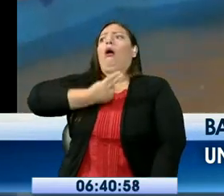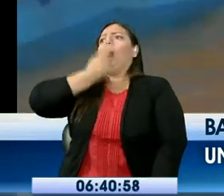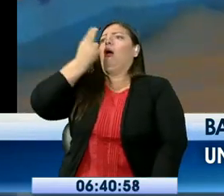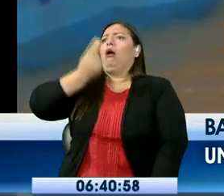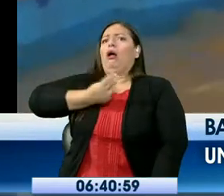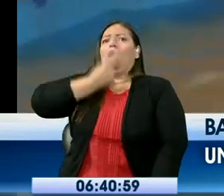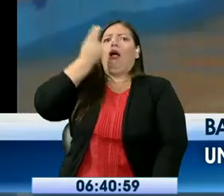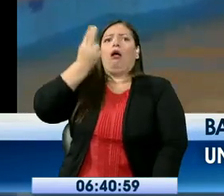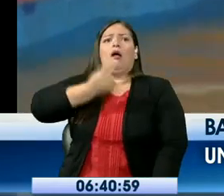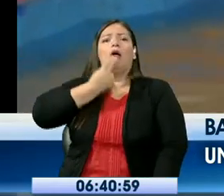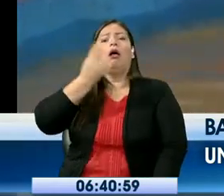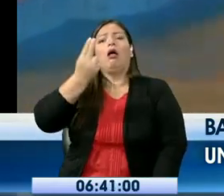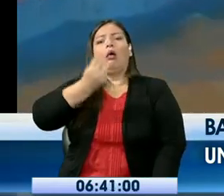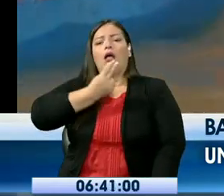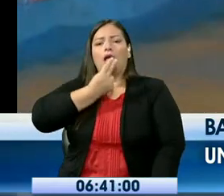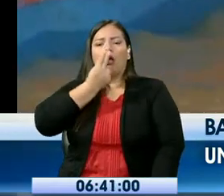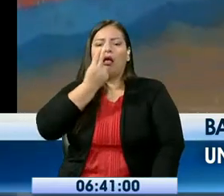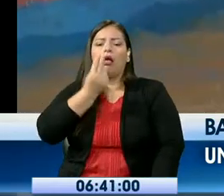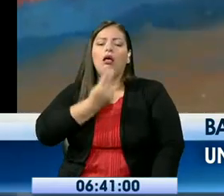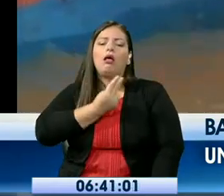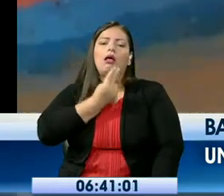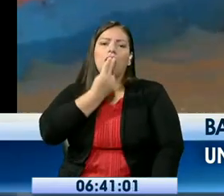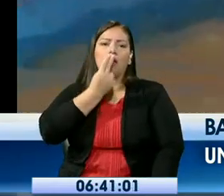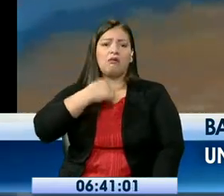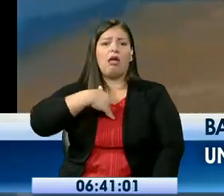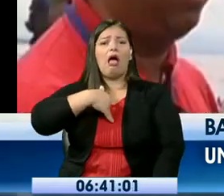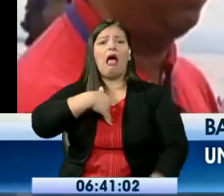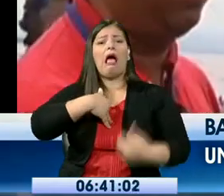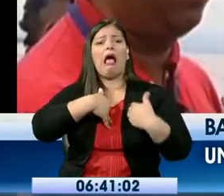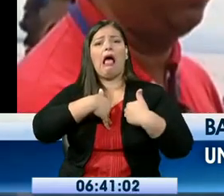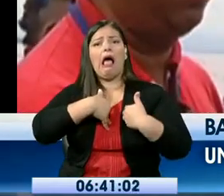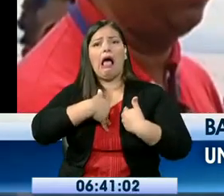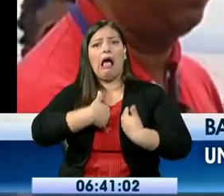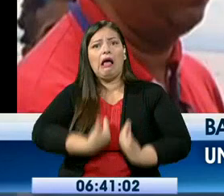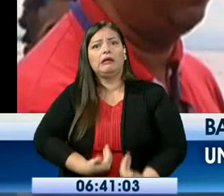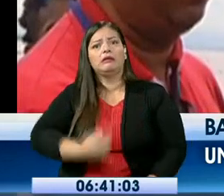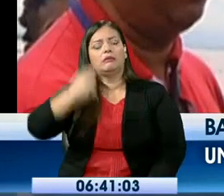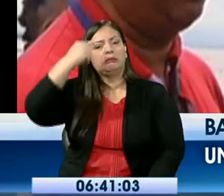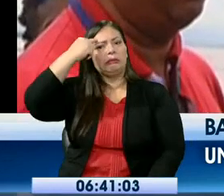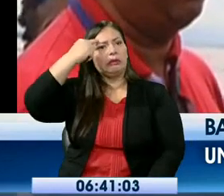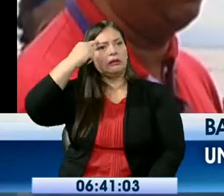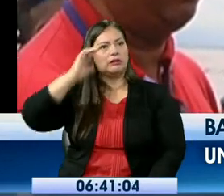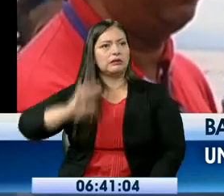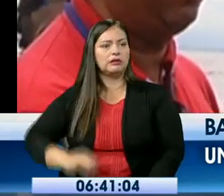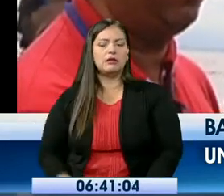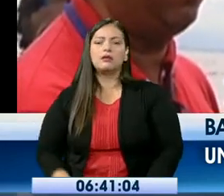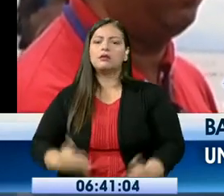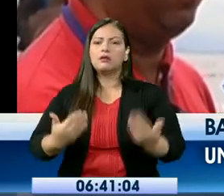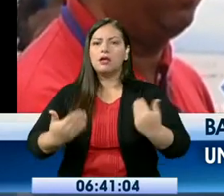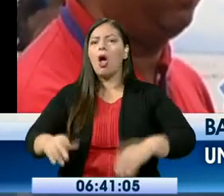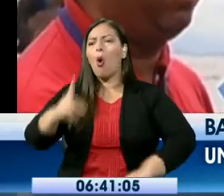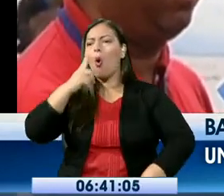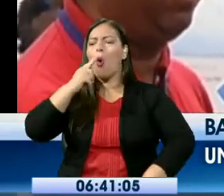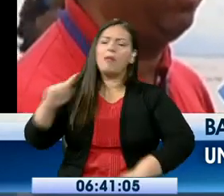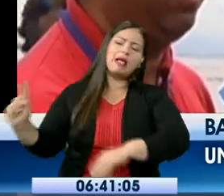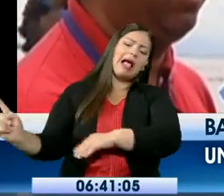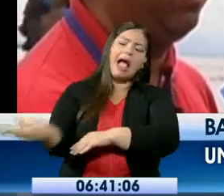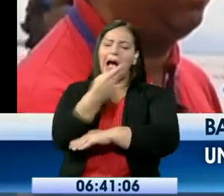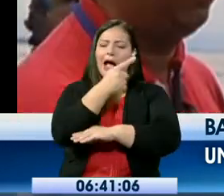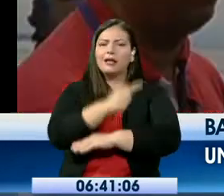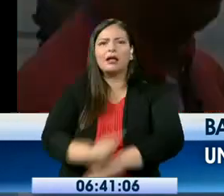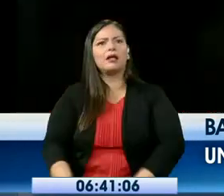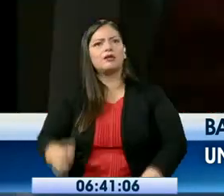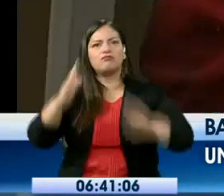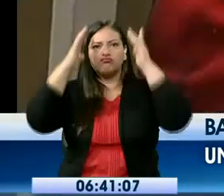El asfalto estaban llevando en tanqueros y también en unos tanques recipientes plásticos con refuerzo de